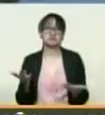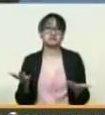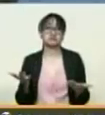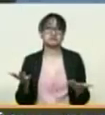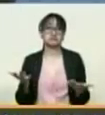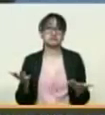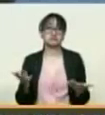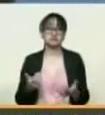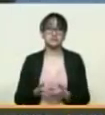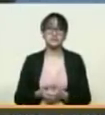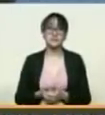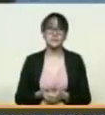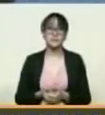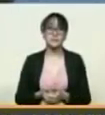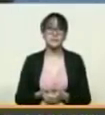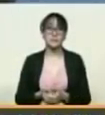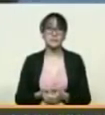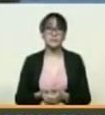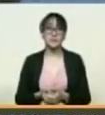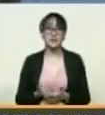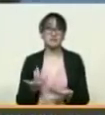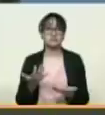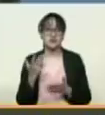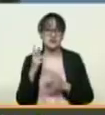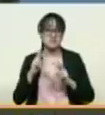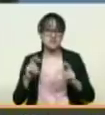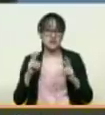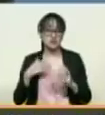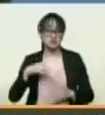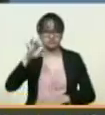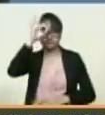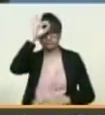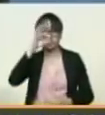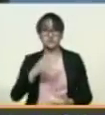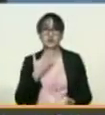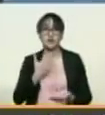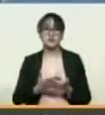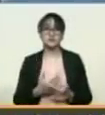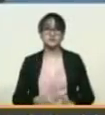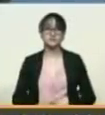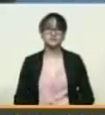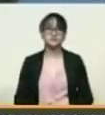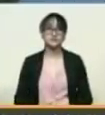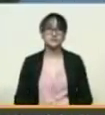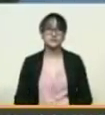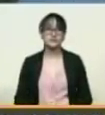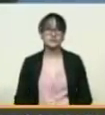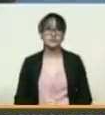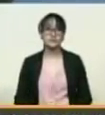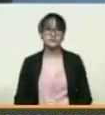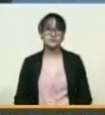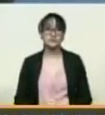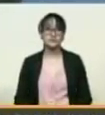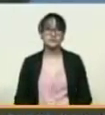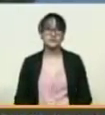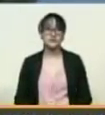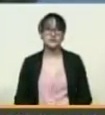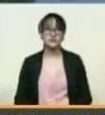es parte de la investigación que no manejo yo. Muchas gracias. Hermano.